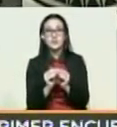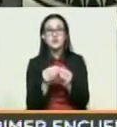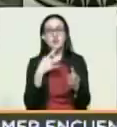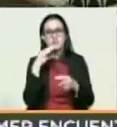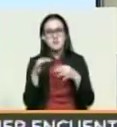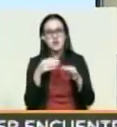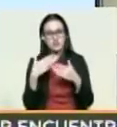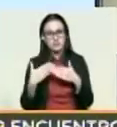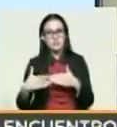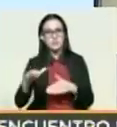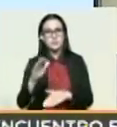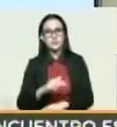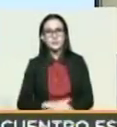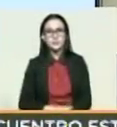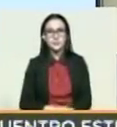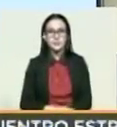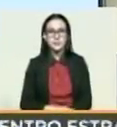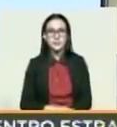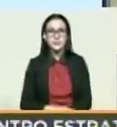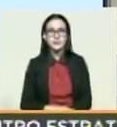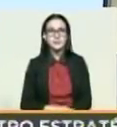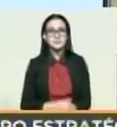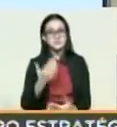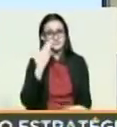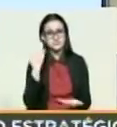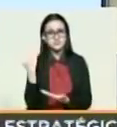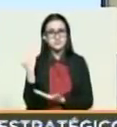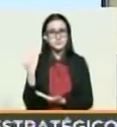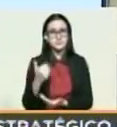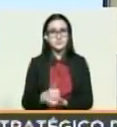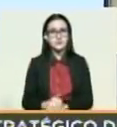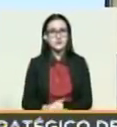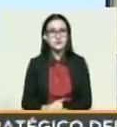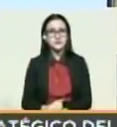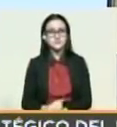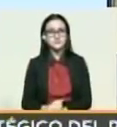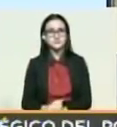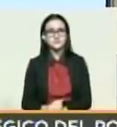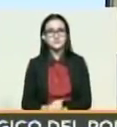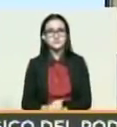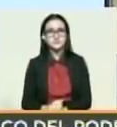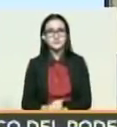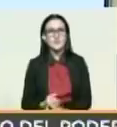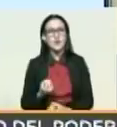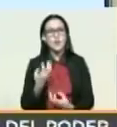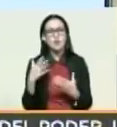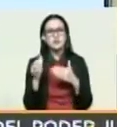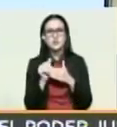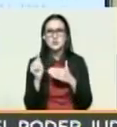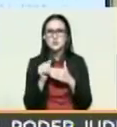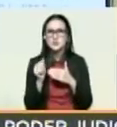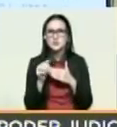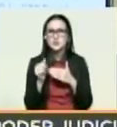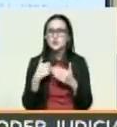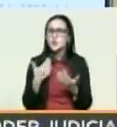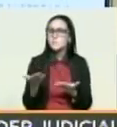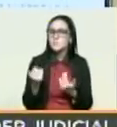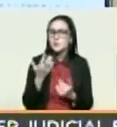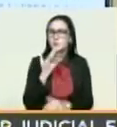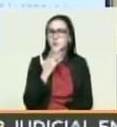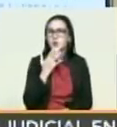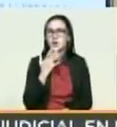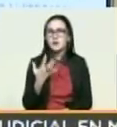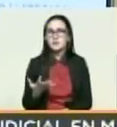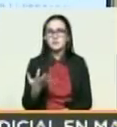explicar a continuación como ustedes conocen donde la postura no es más que la cantidad de divisas que estoy demandando y